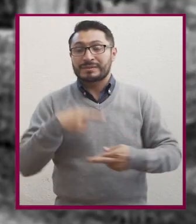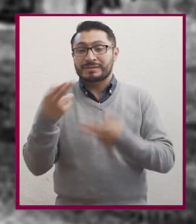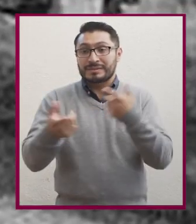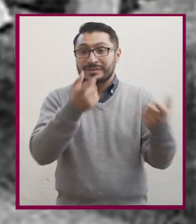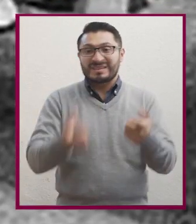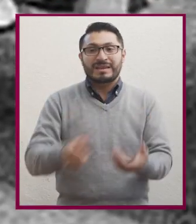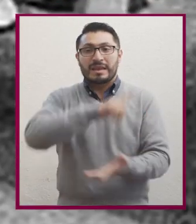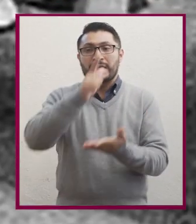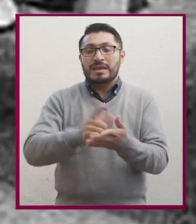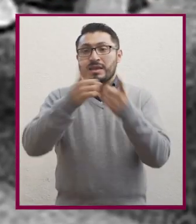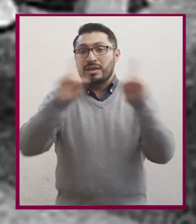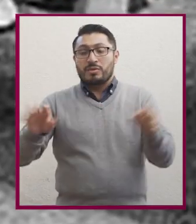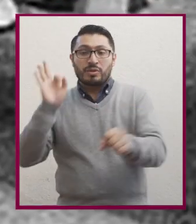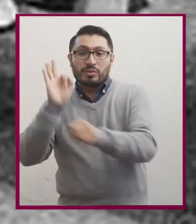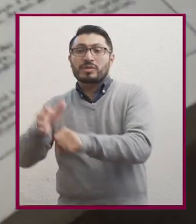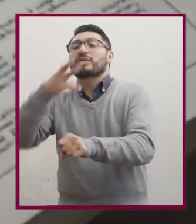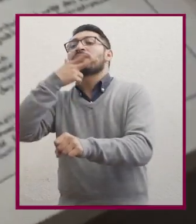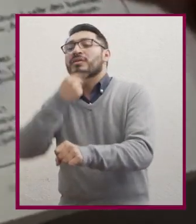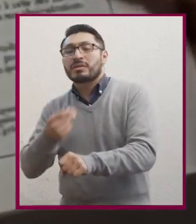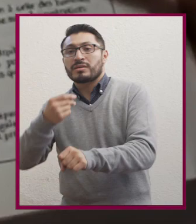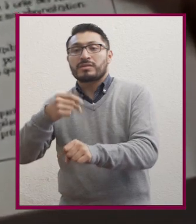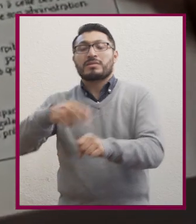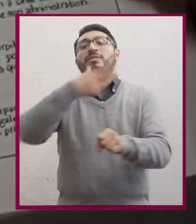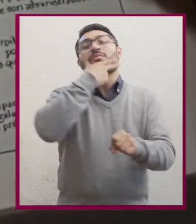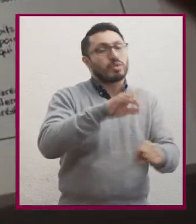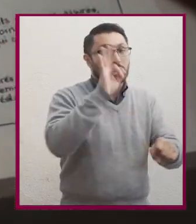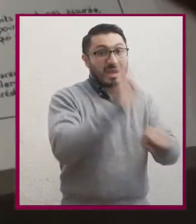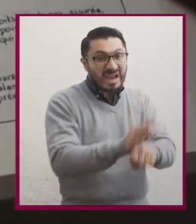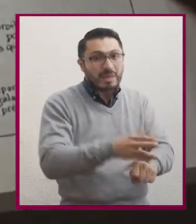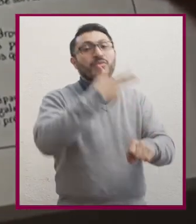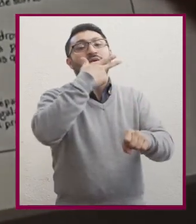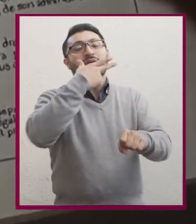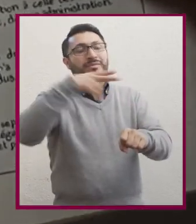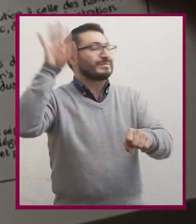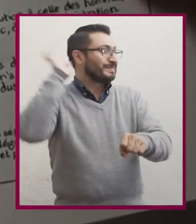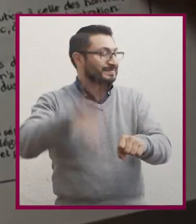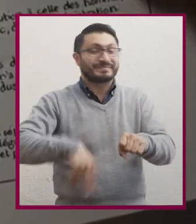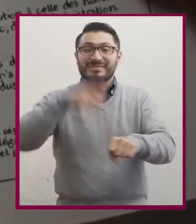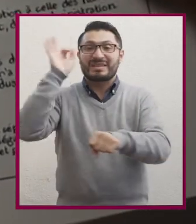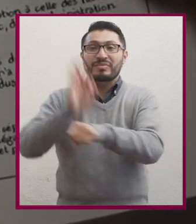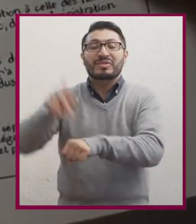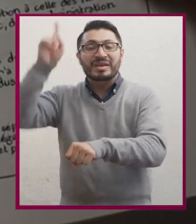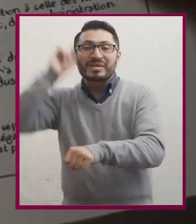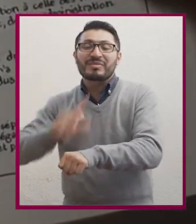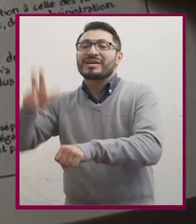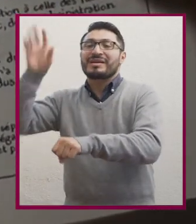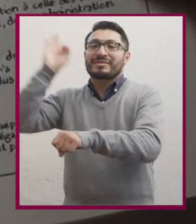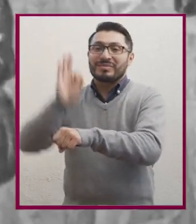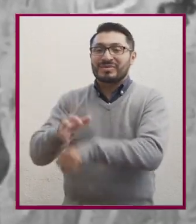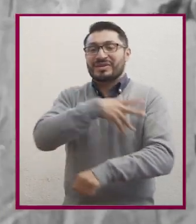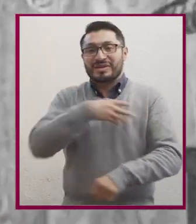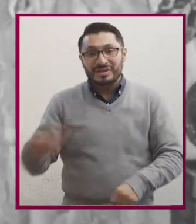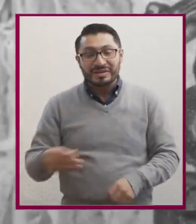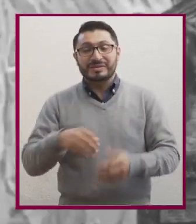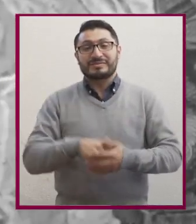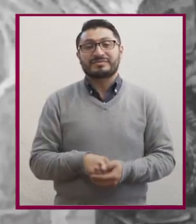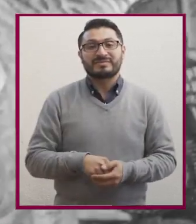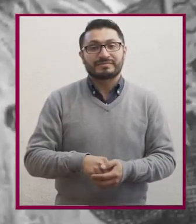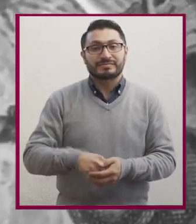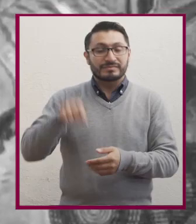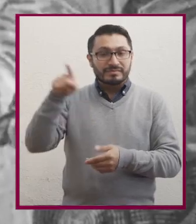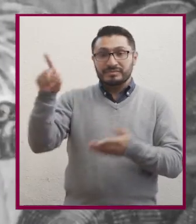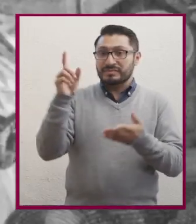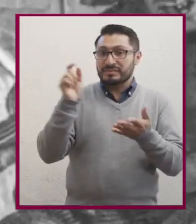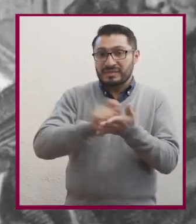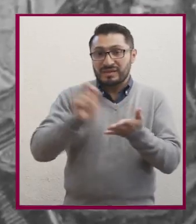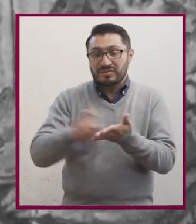proteger a las mujeres y a los niños. En 1791 escribió la Declaración de los Derechos de la Mujer y la